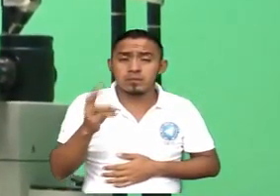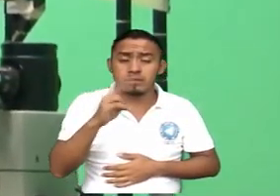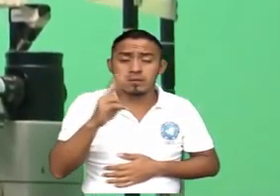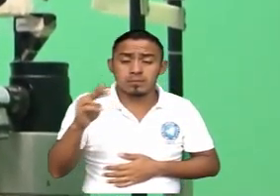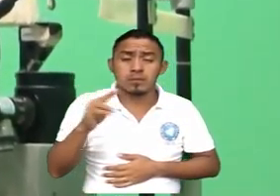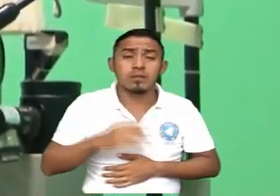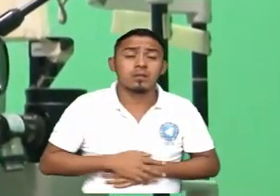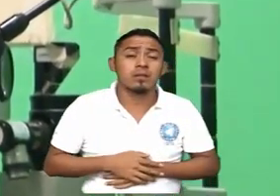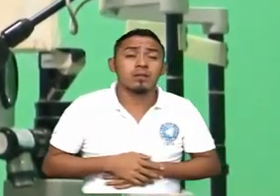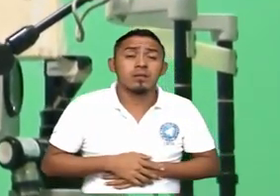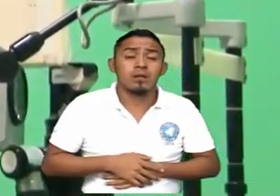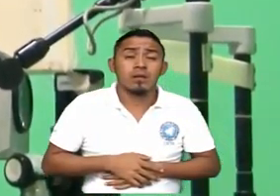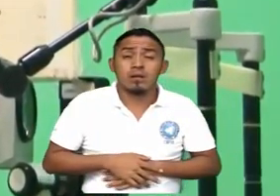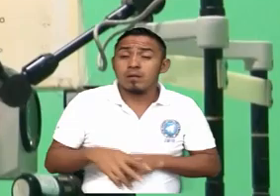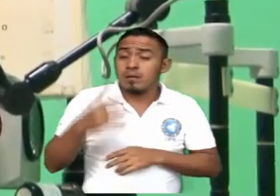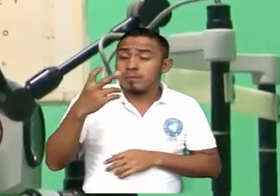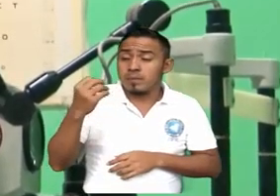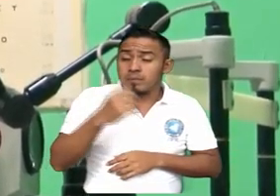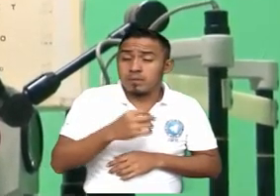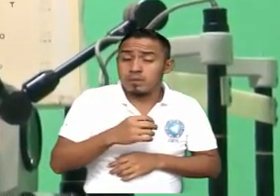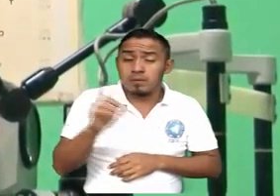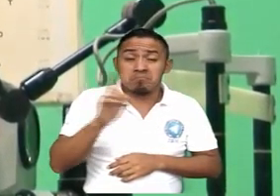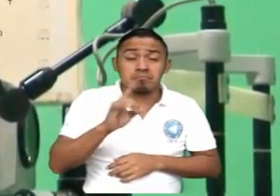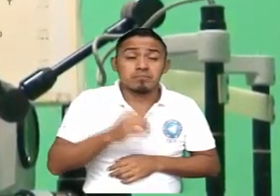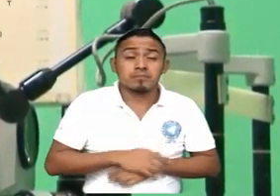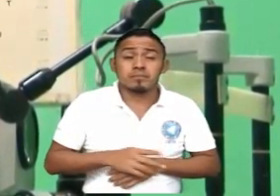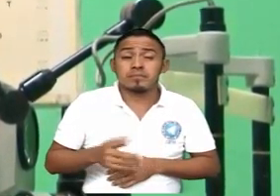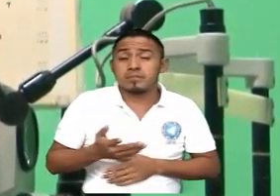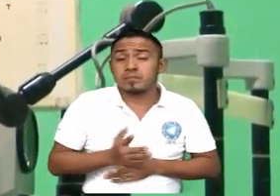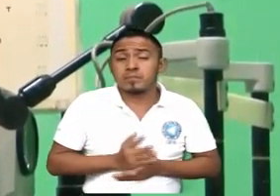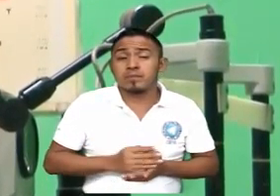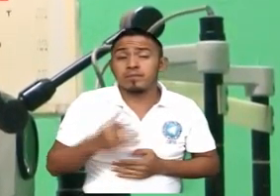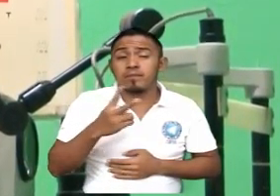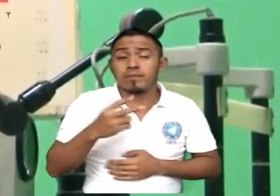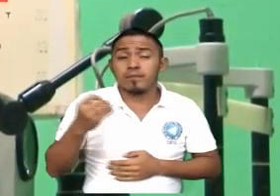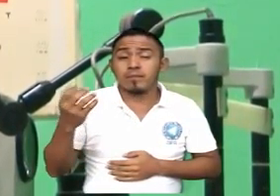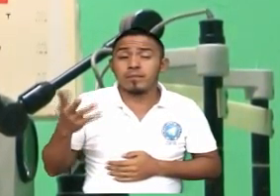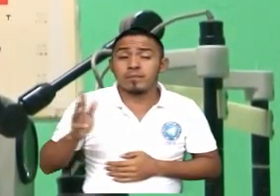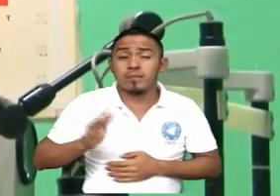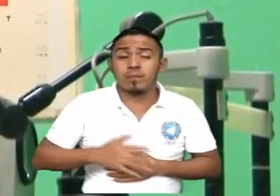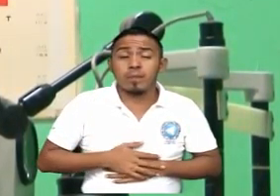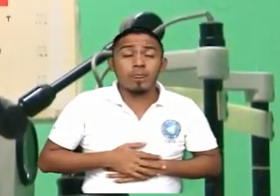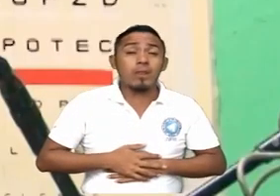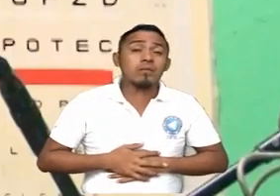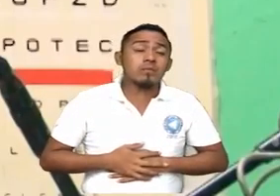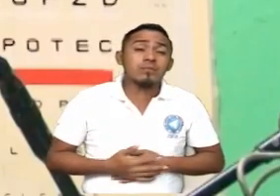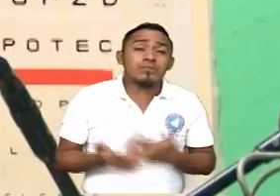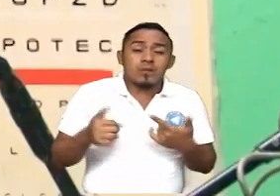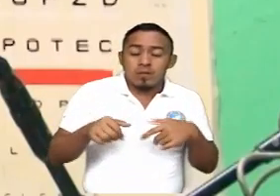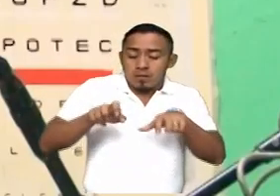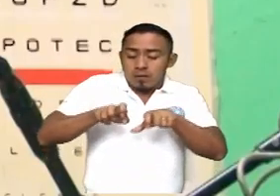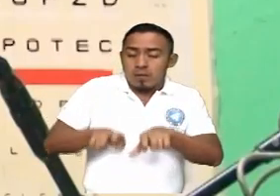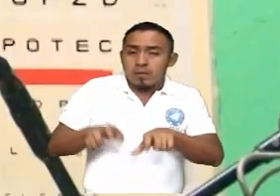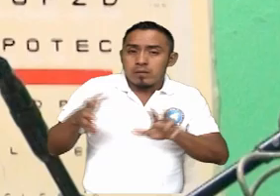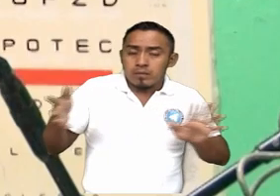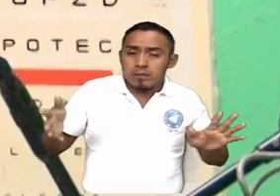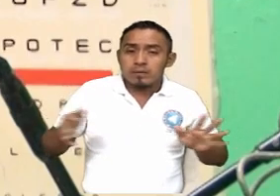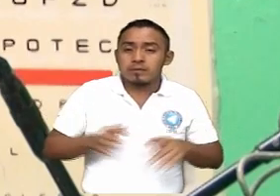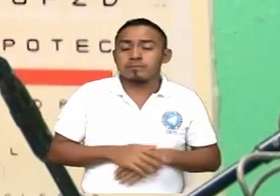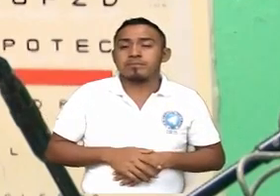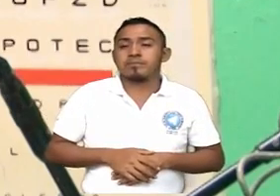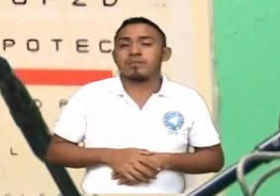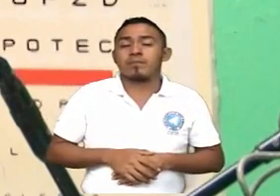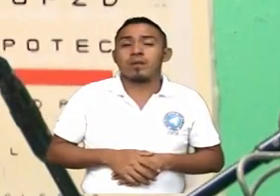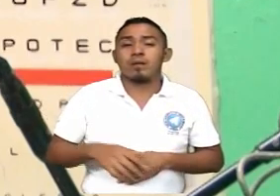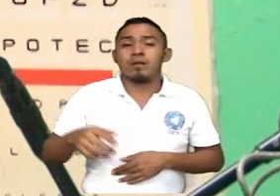20-20. Ya no todos tenemos 20-20, por eso tenemos que usar lentes. Pero después de esto, lo sentamos en una lámpara, ¿verdad?